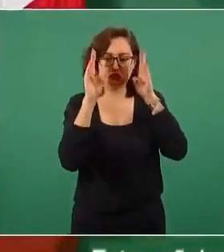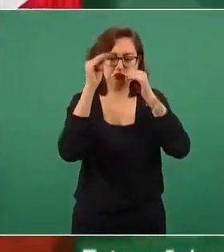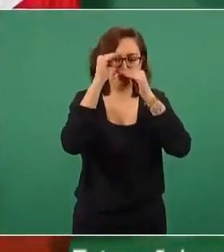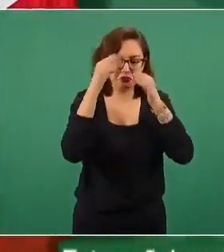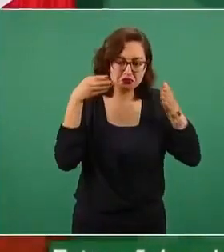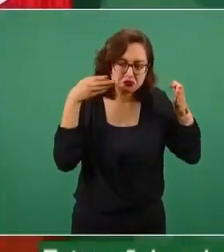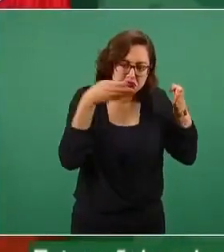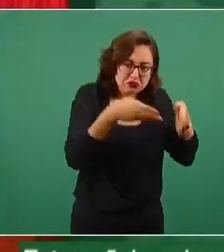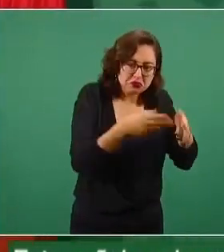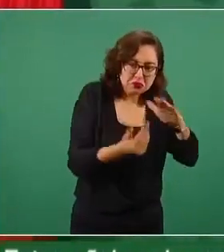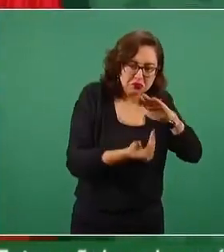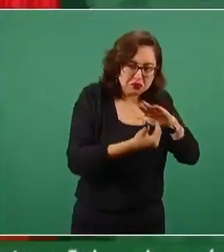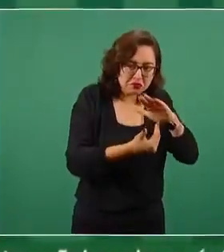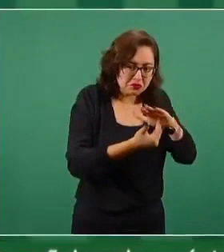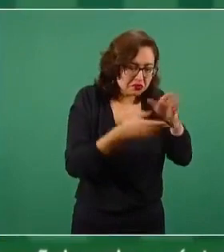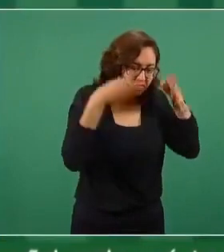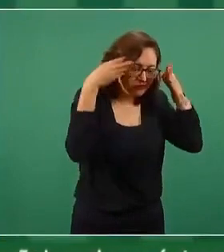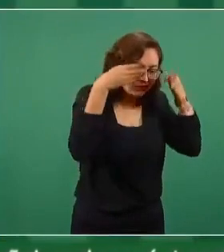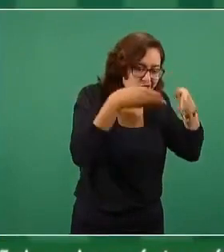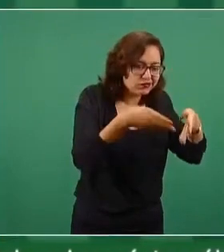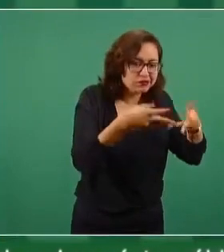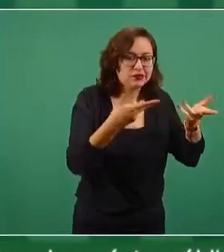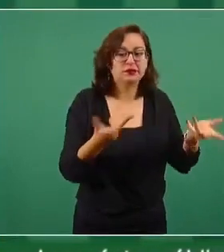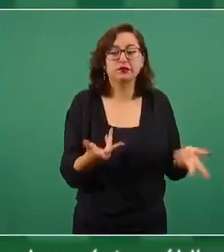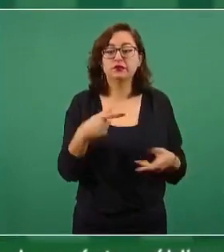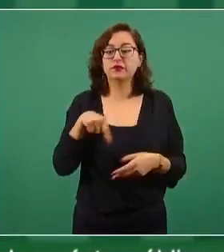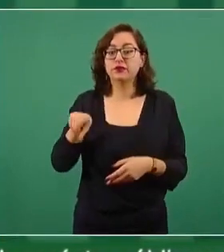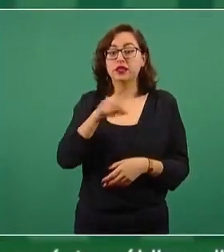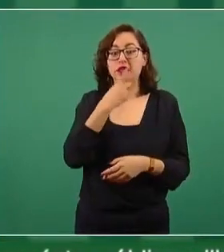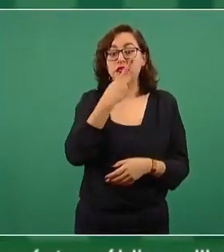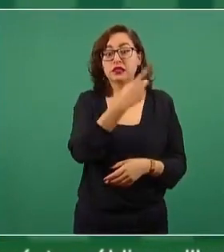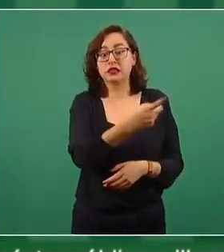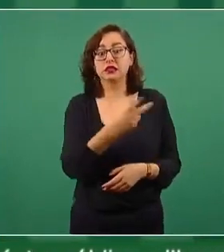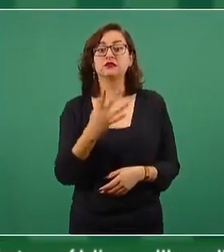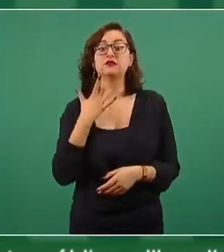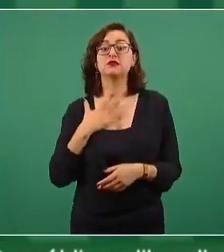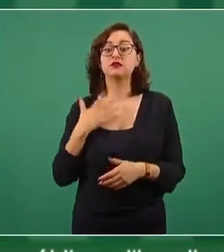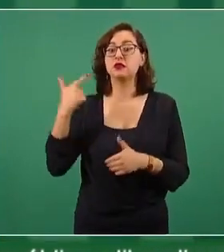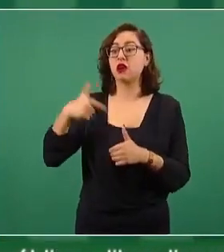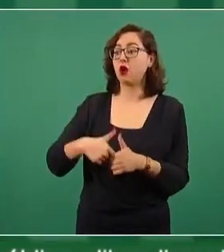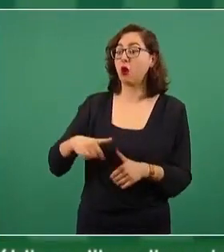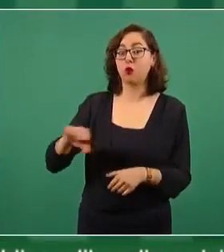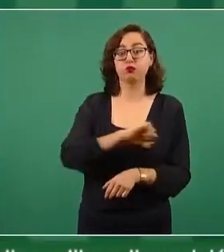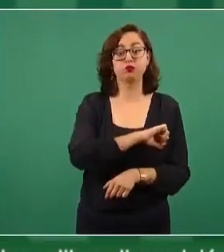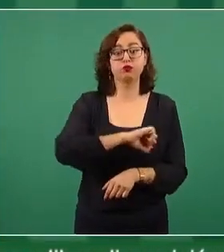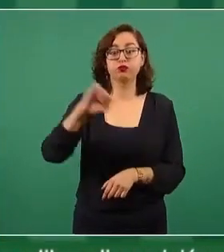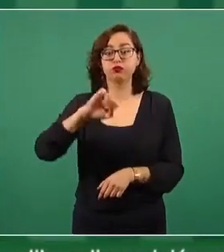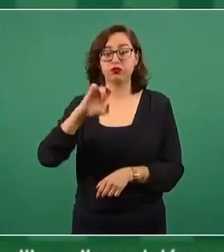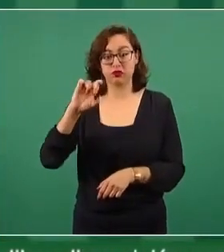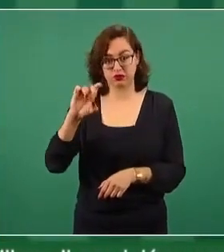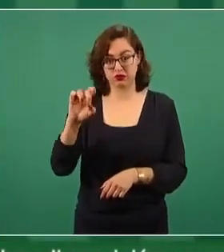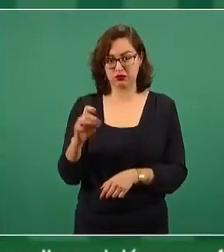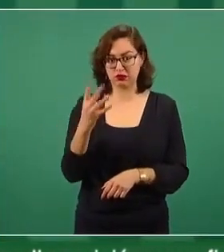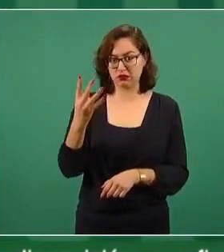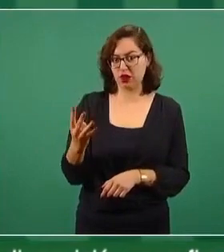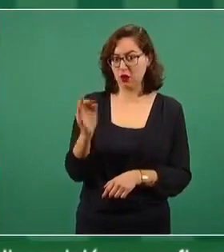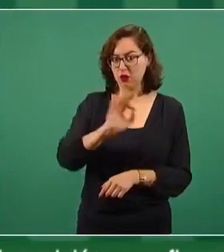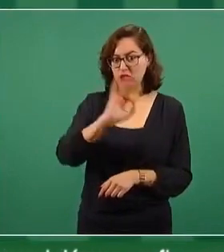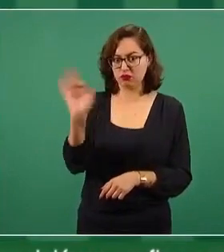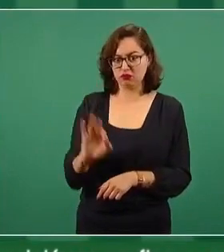del conservadurismo, decía que las gasolinas habían aumentado 34%. Yo